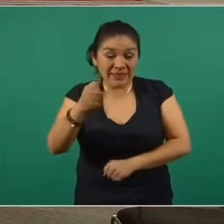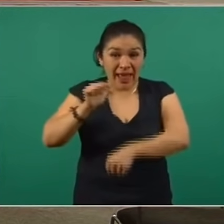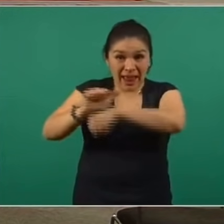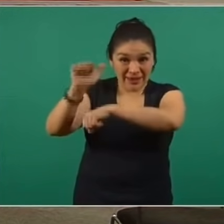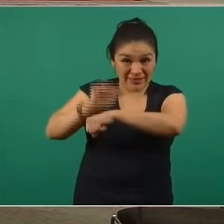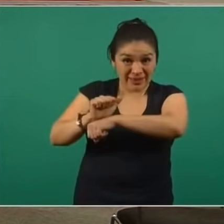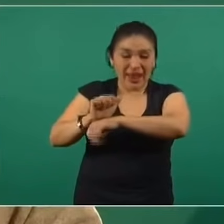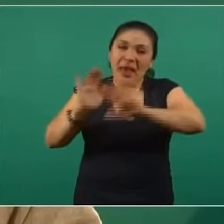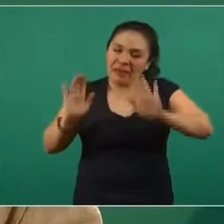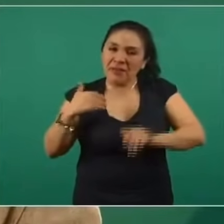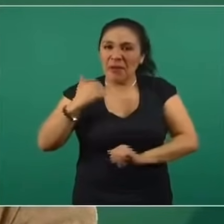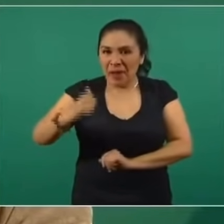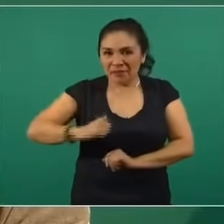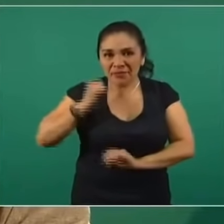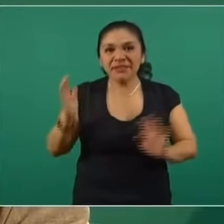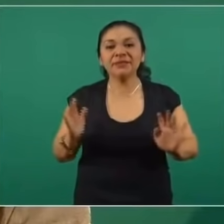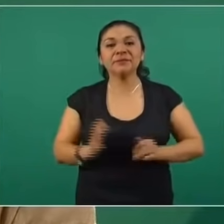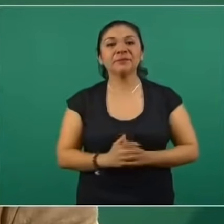Argentina,